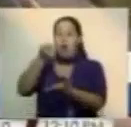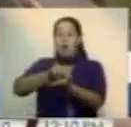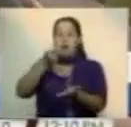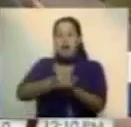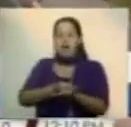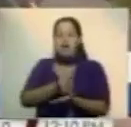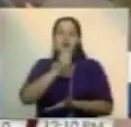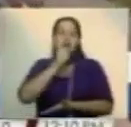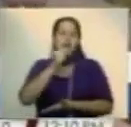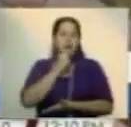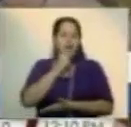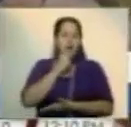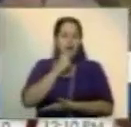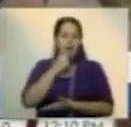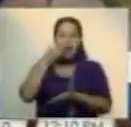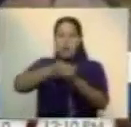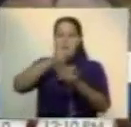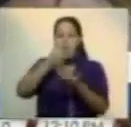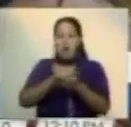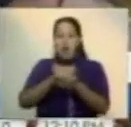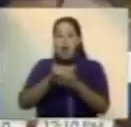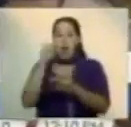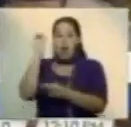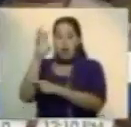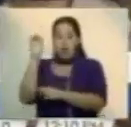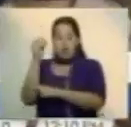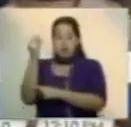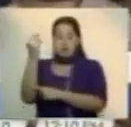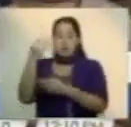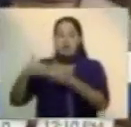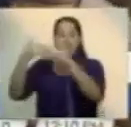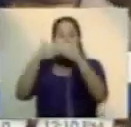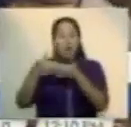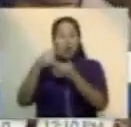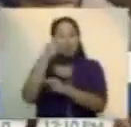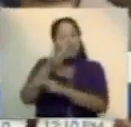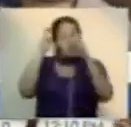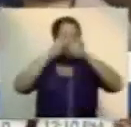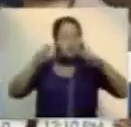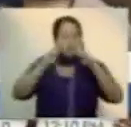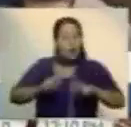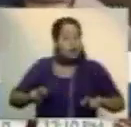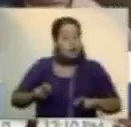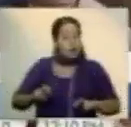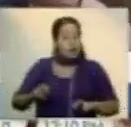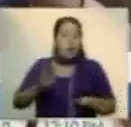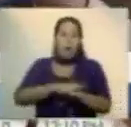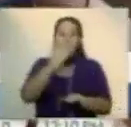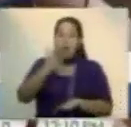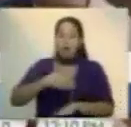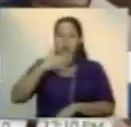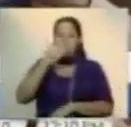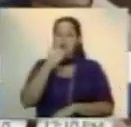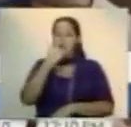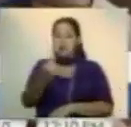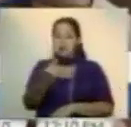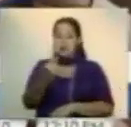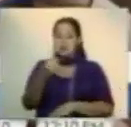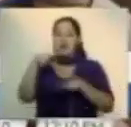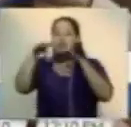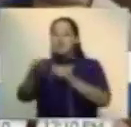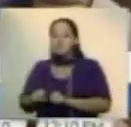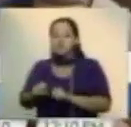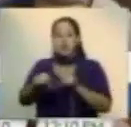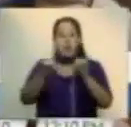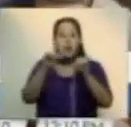financiado dinero de una partida que financia el Congreso de los Estados Unidos de Norteamérica. Eso hay que revisarlo, porque nosotros bien podríamos solicitar el allanamiento de